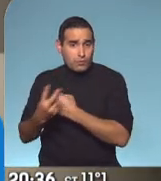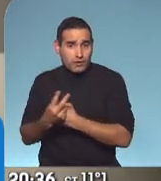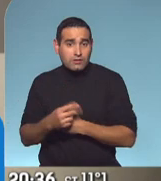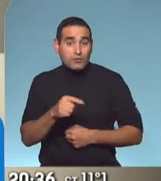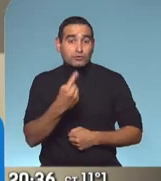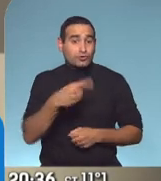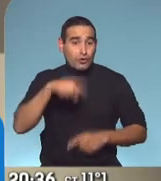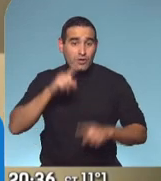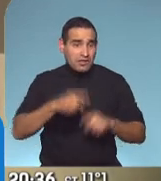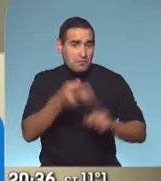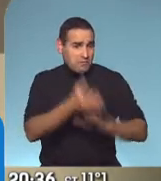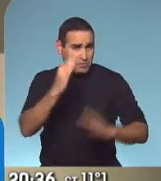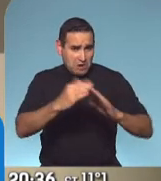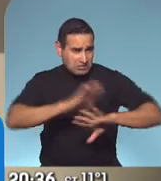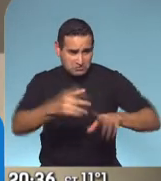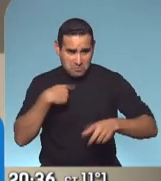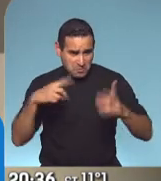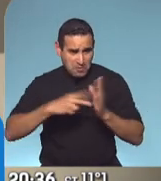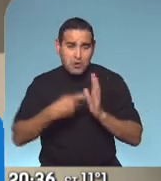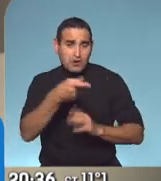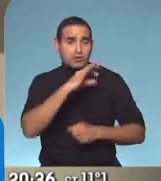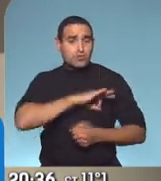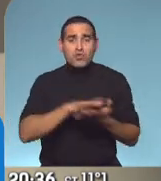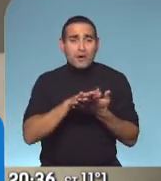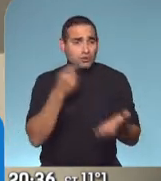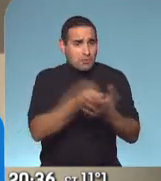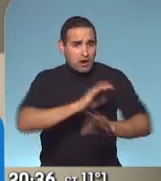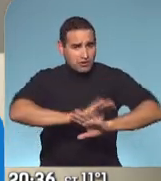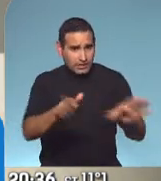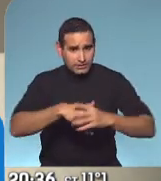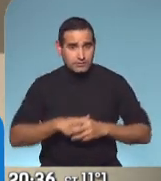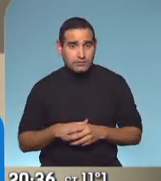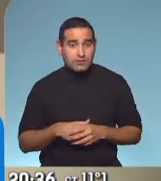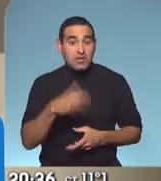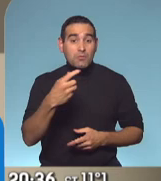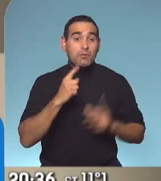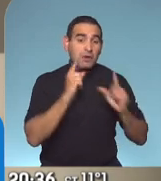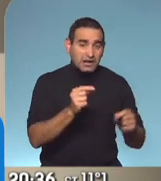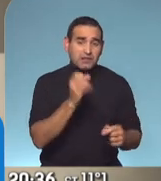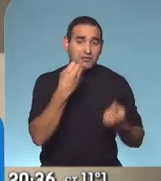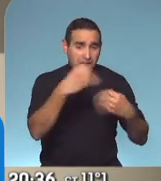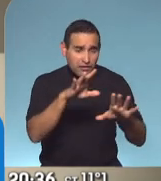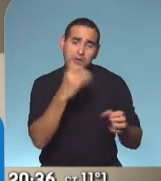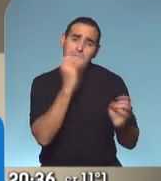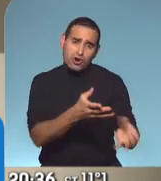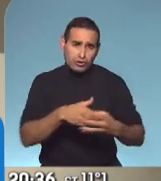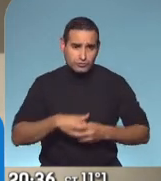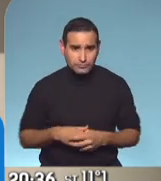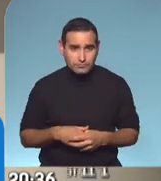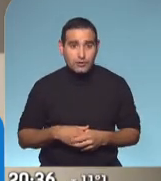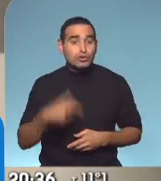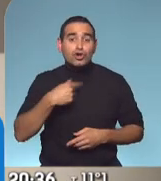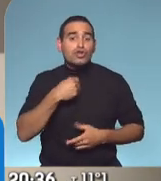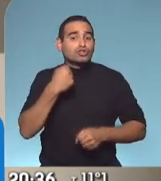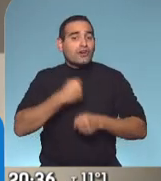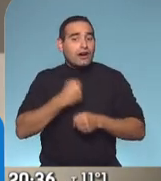24 horas antes de tu casa yo no tengo problema. Te voy a pagar el básico que te corresponde y nada más. Entonces, mira, y de mi casa y me haces un favor. Así te lo digo. Yo quiero laburar